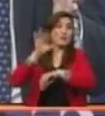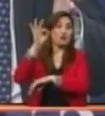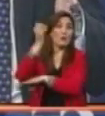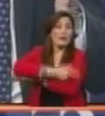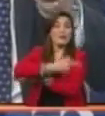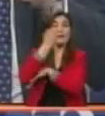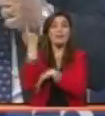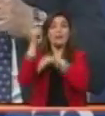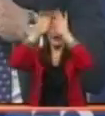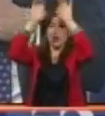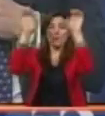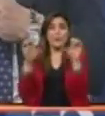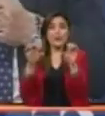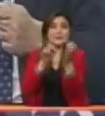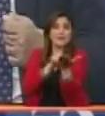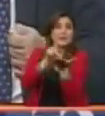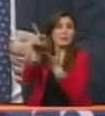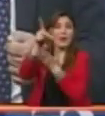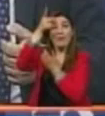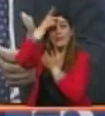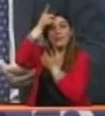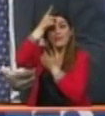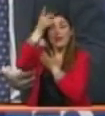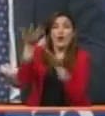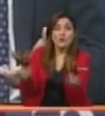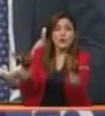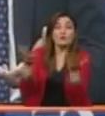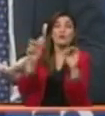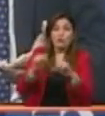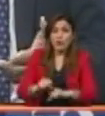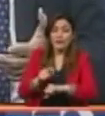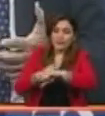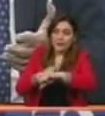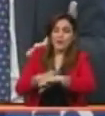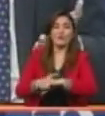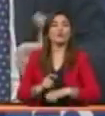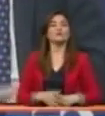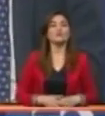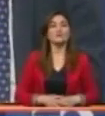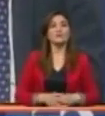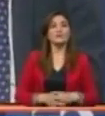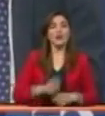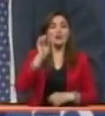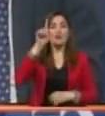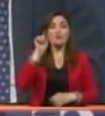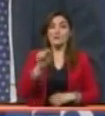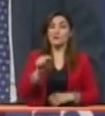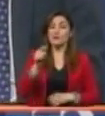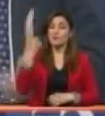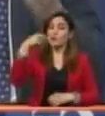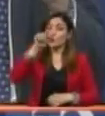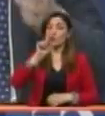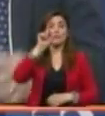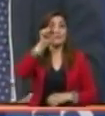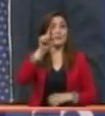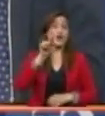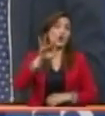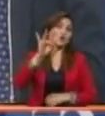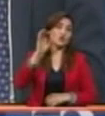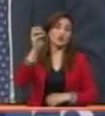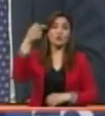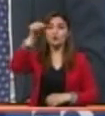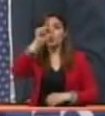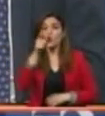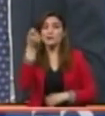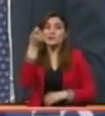sector empresarial grande vaya y pague lo que está con cartera vencida en el pasado, que pudiera darle unos 1.000 millones o 1.800 millones, creo que dijo el presidente de la